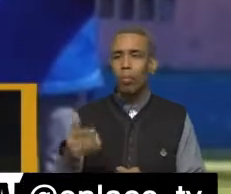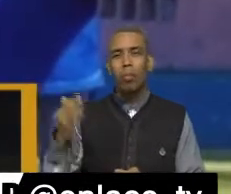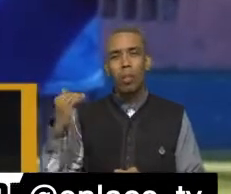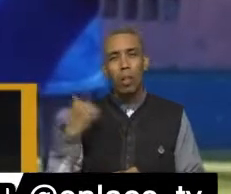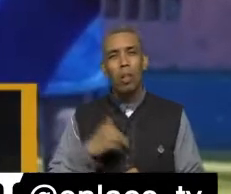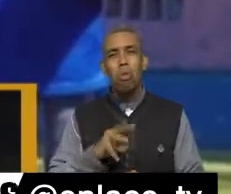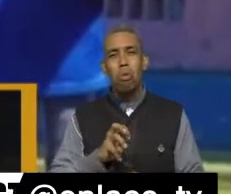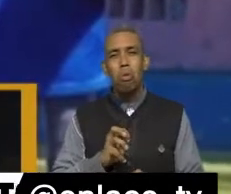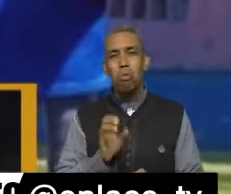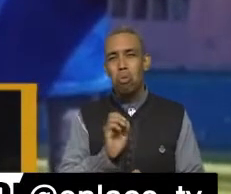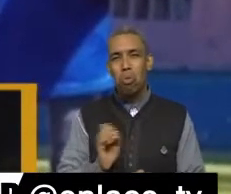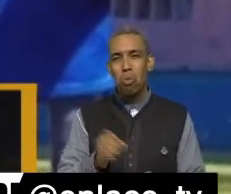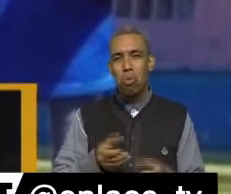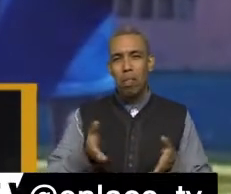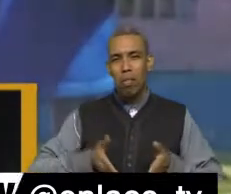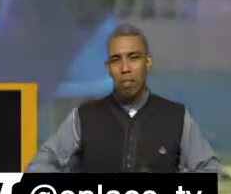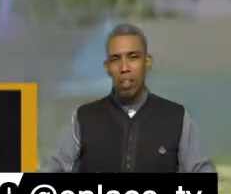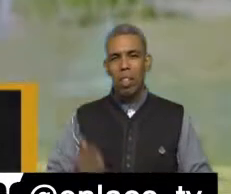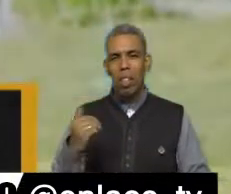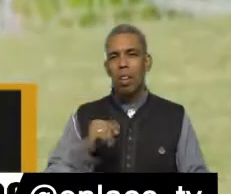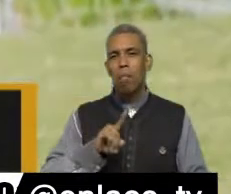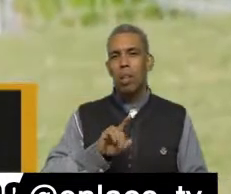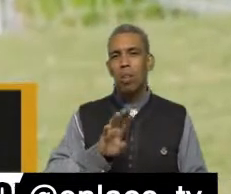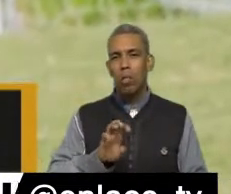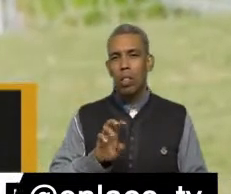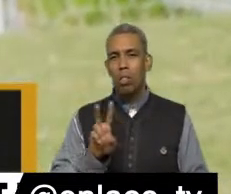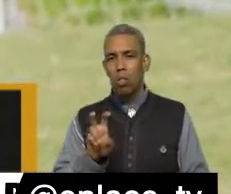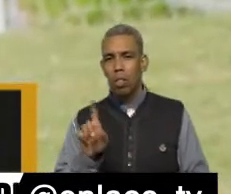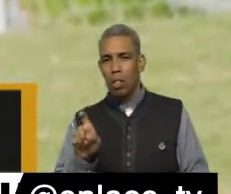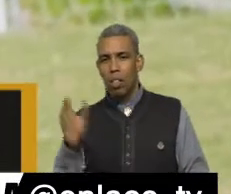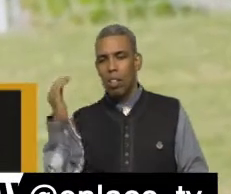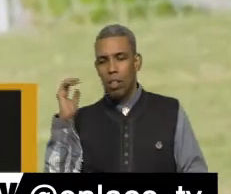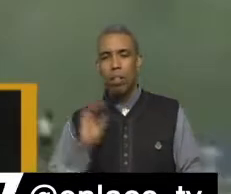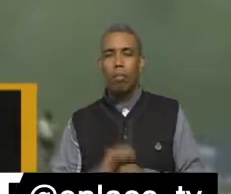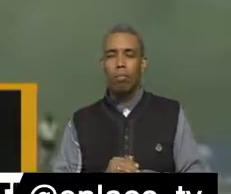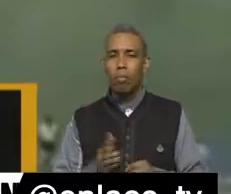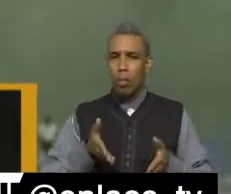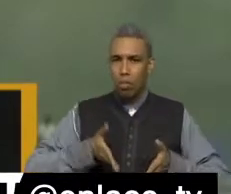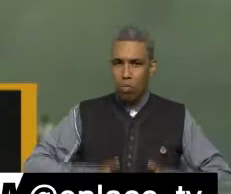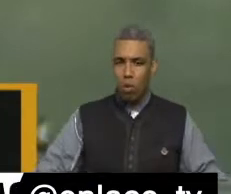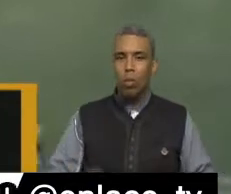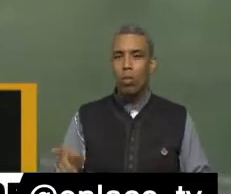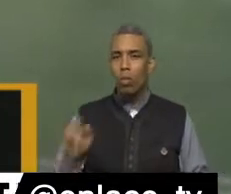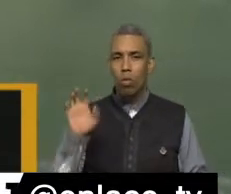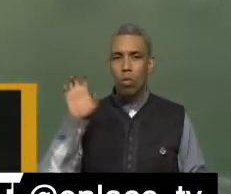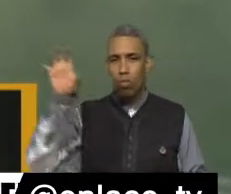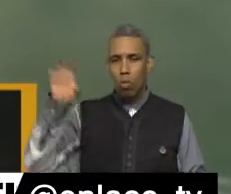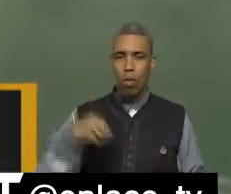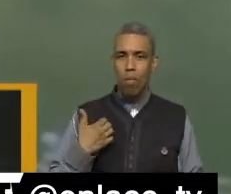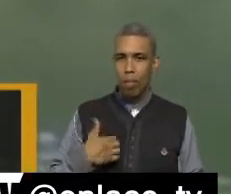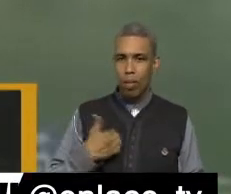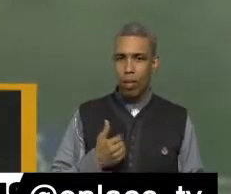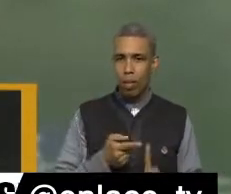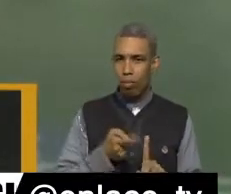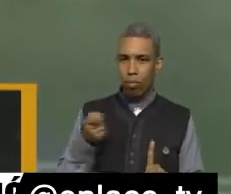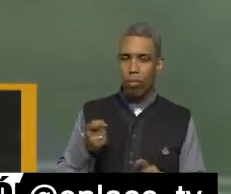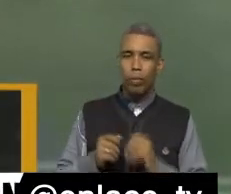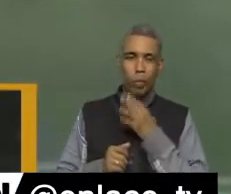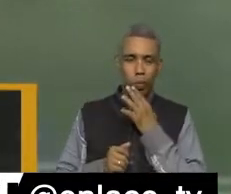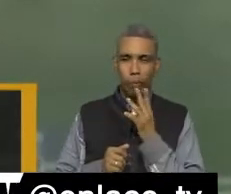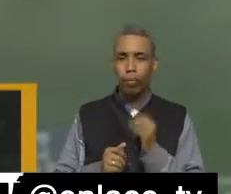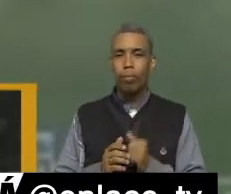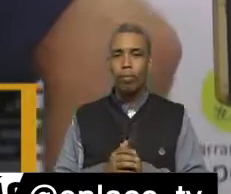octubre de 1976 en Tandil, Buenos Aires, Argentina. El último equipo en dirigir fue Estudiantes de Mérida Fútbol Club. Muy